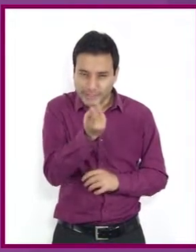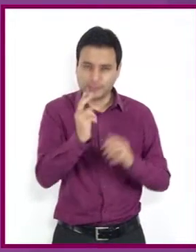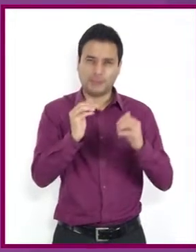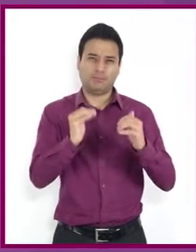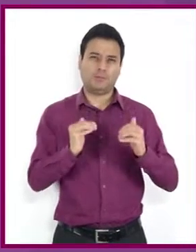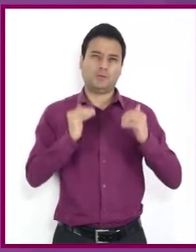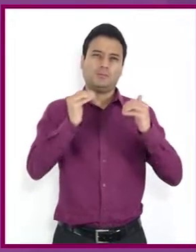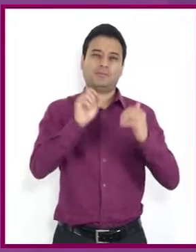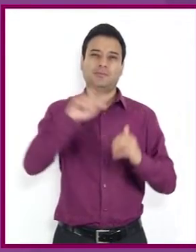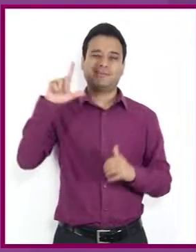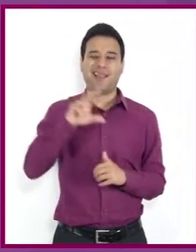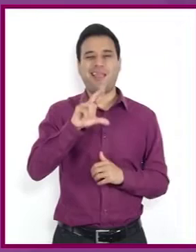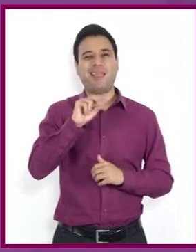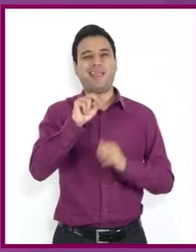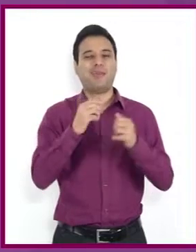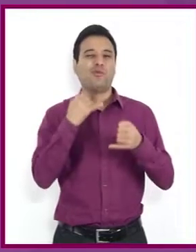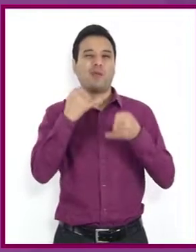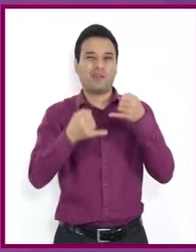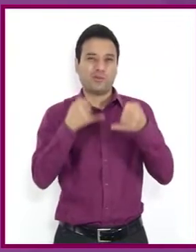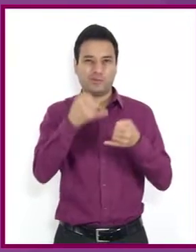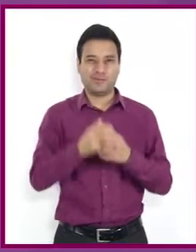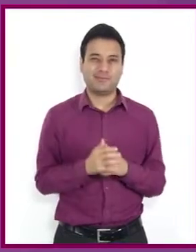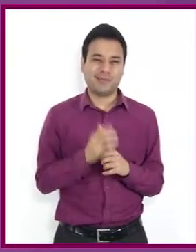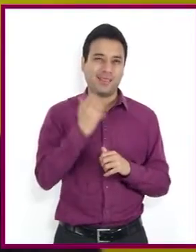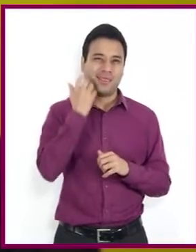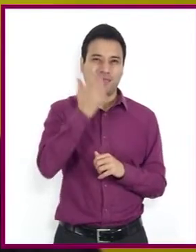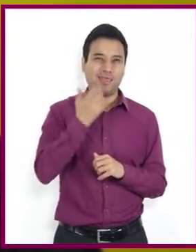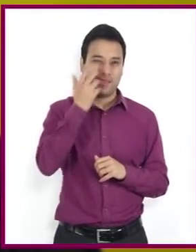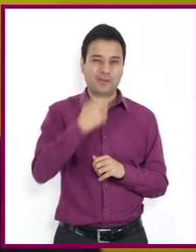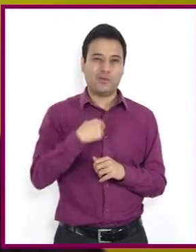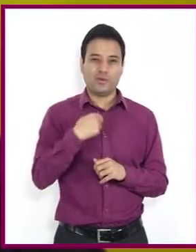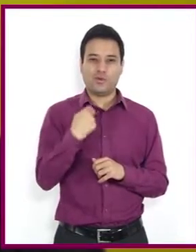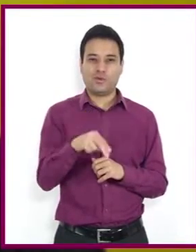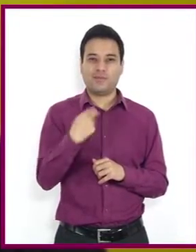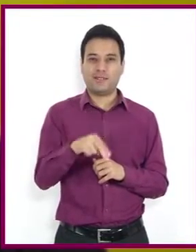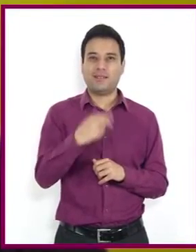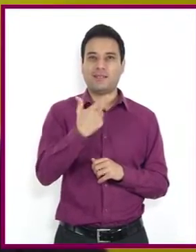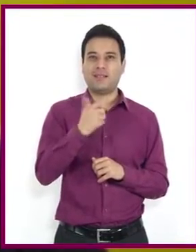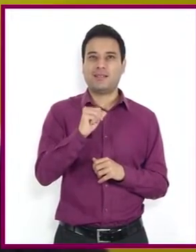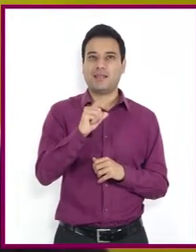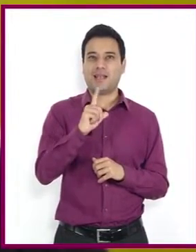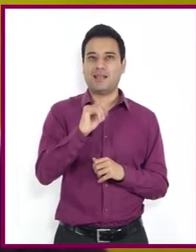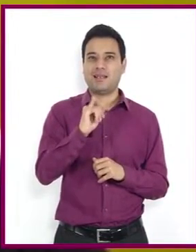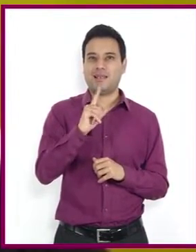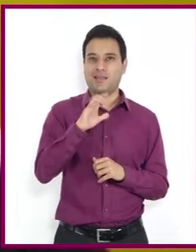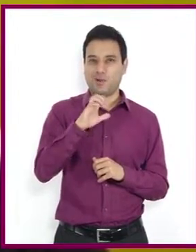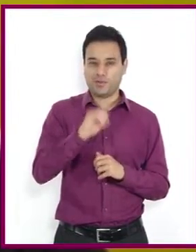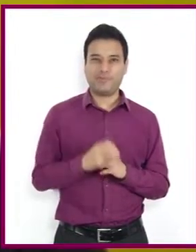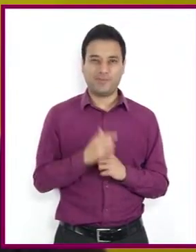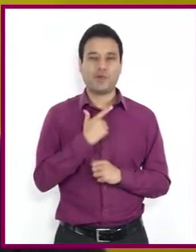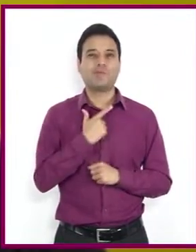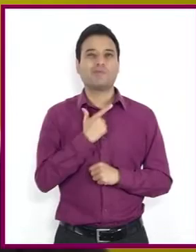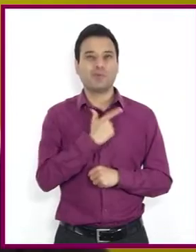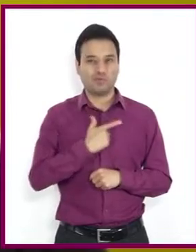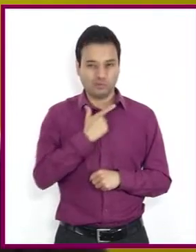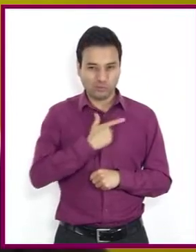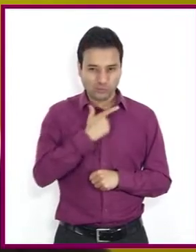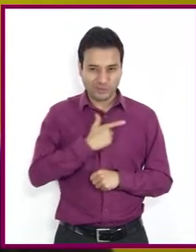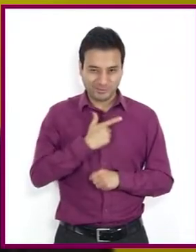No, non certo, è solamente Galileo. Es un piacere para mí estar aquí con ustedes el día de